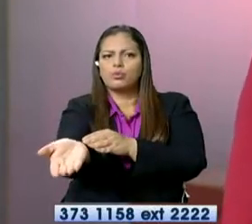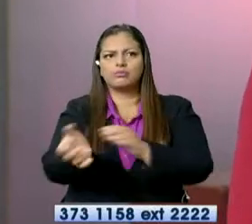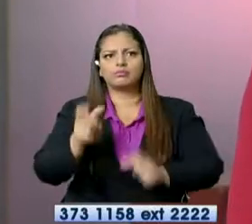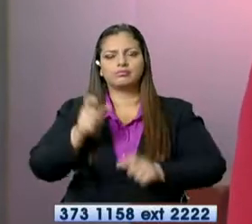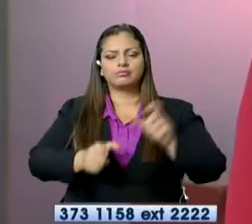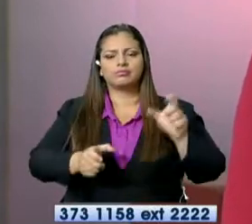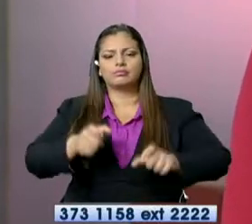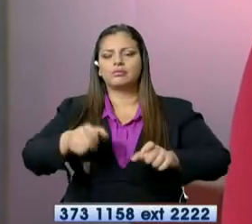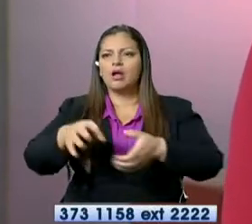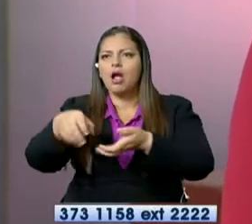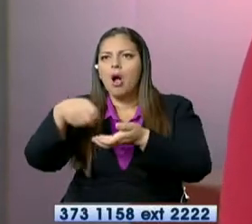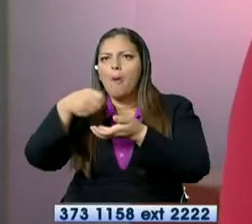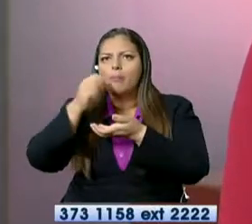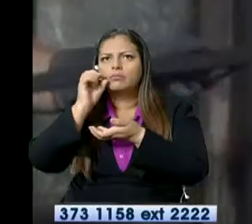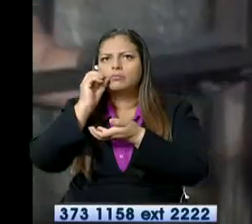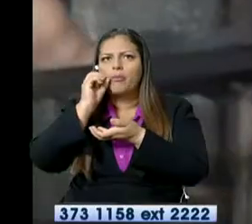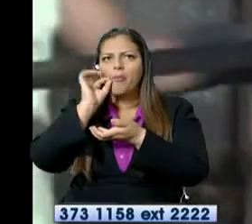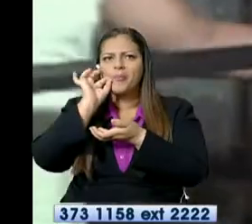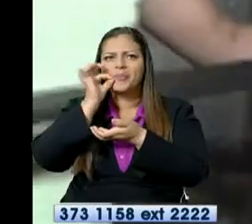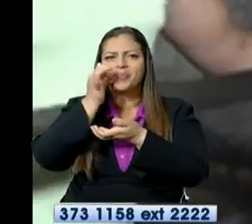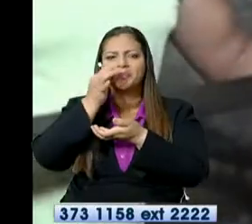Veamos.